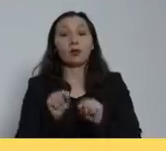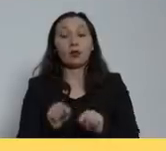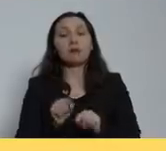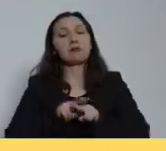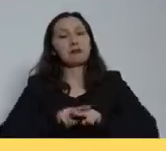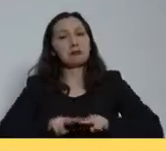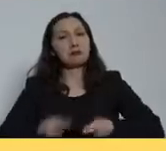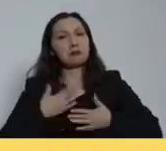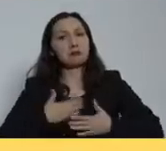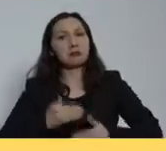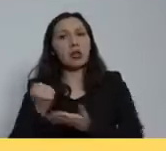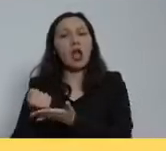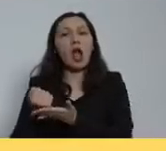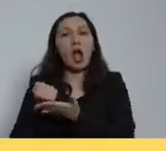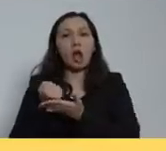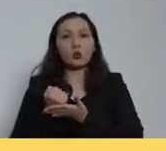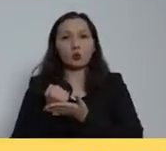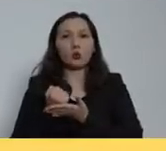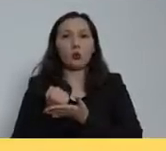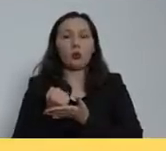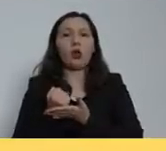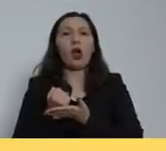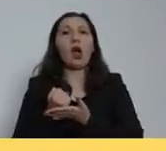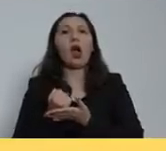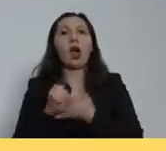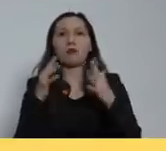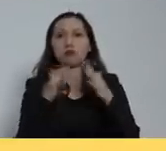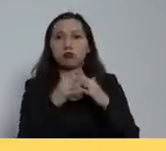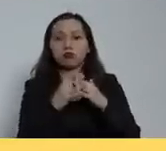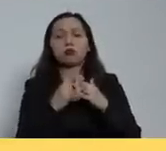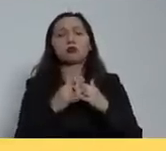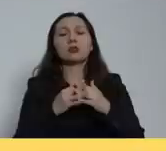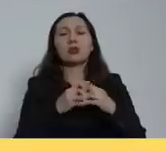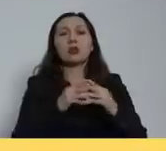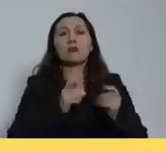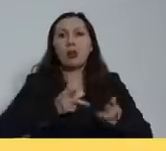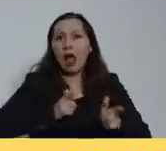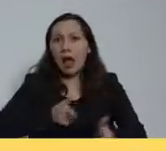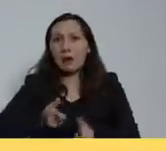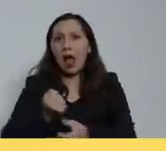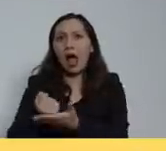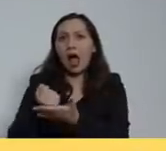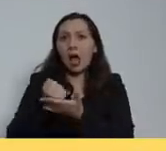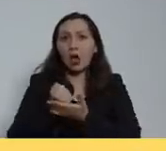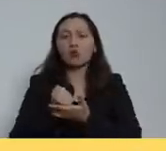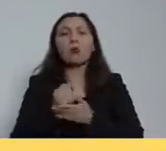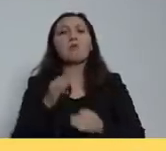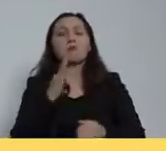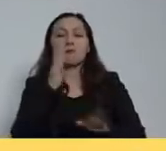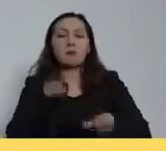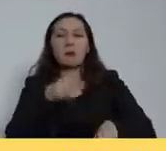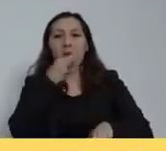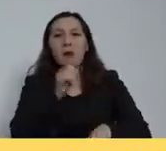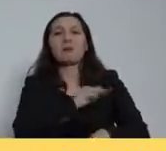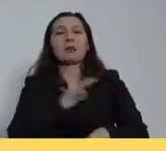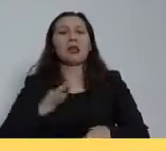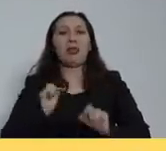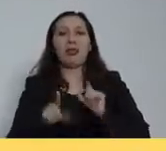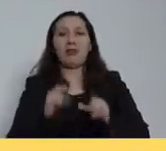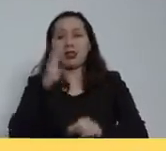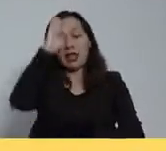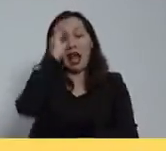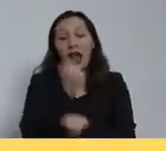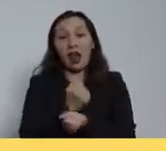estamos tranquilos y que colaboración de las Fuerzas Armadas, como lo ha dispuesto el Ministro de Defensa, también de Carabineros, esto